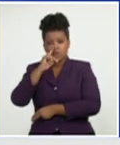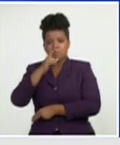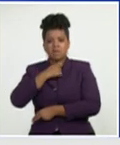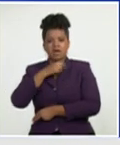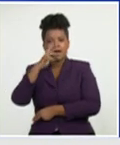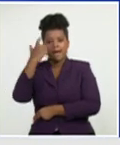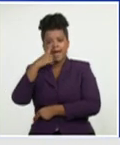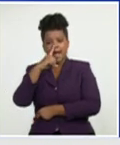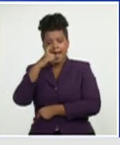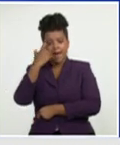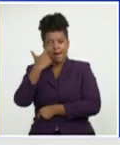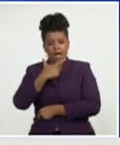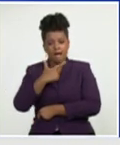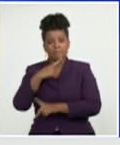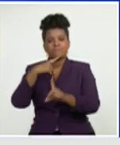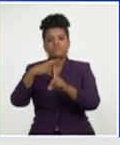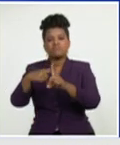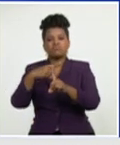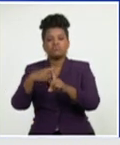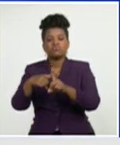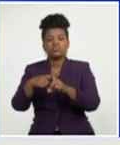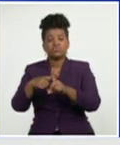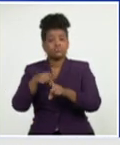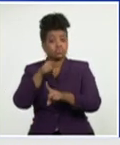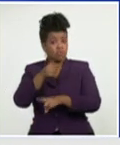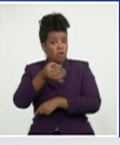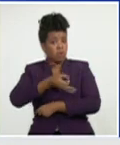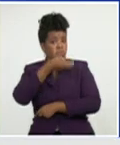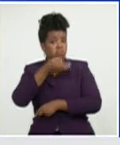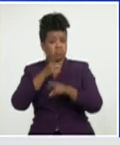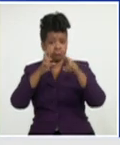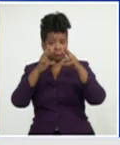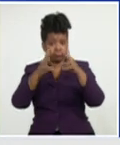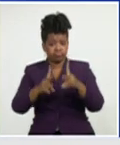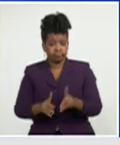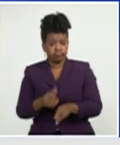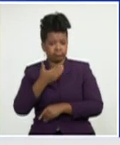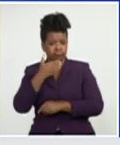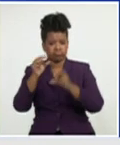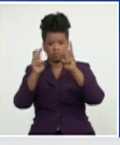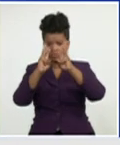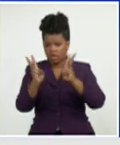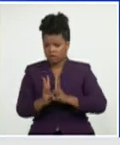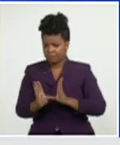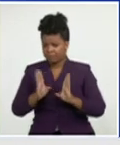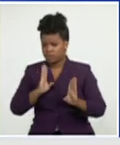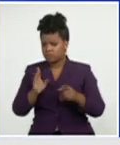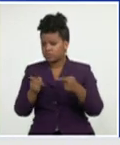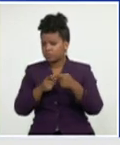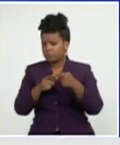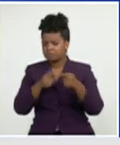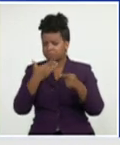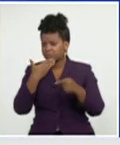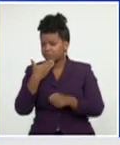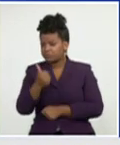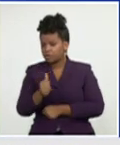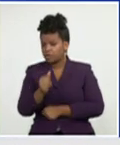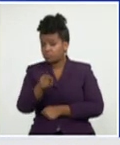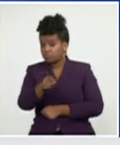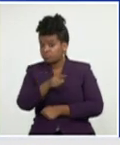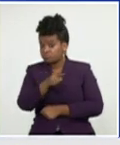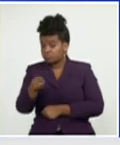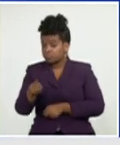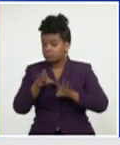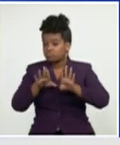los resultados tan alentadores de este candidato vacunal en fase 1. ¿Cómo marcha y qué espera?